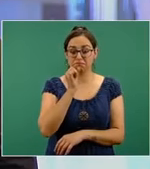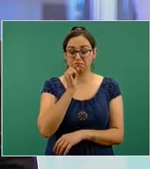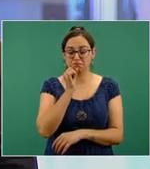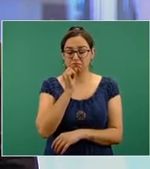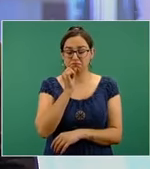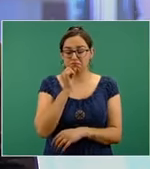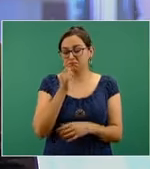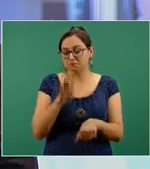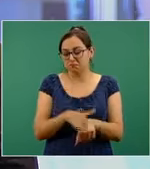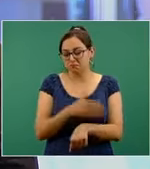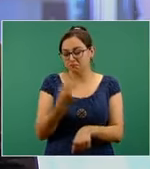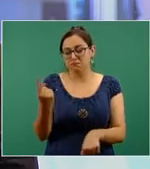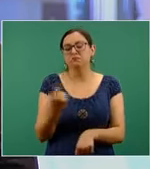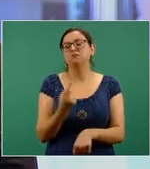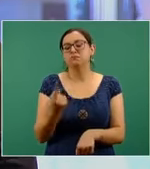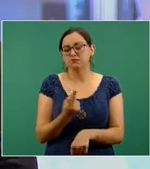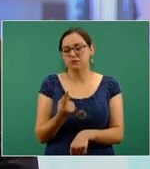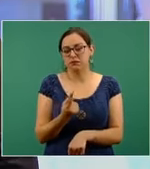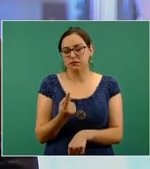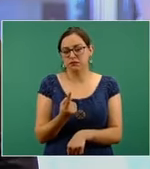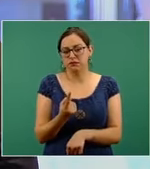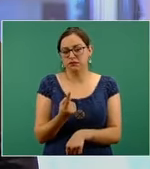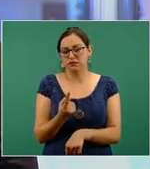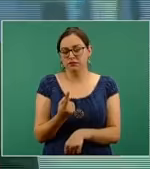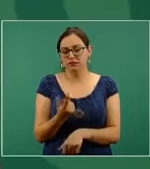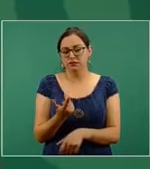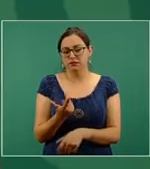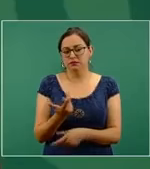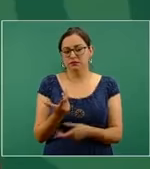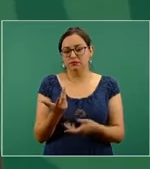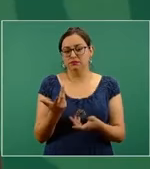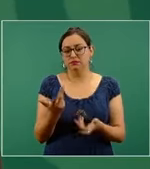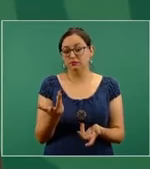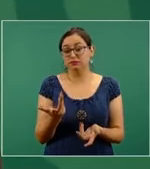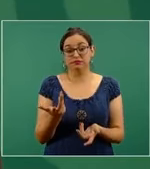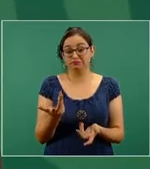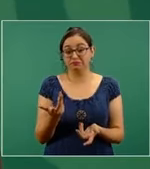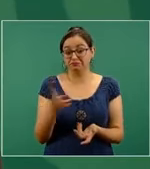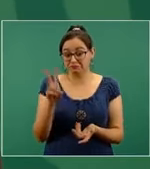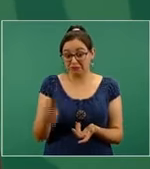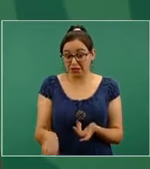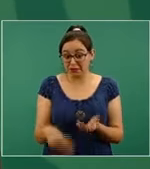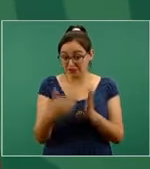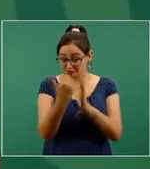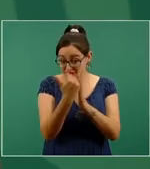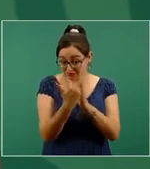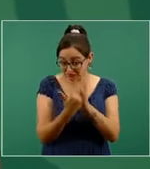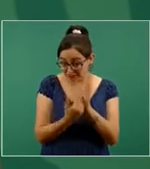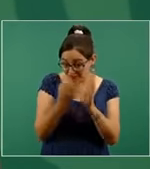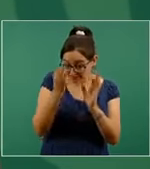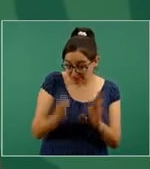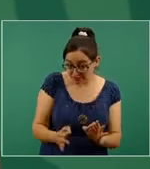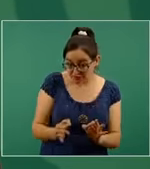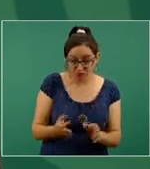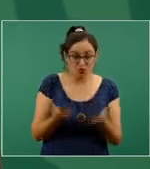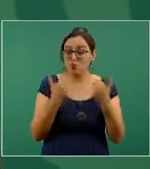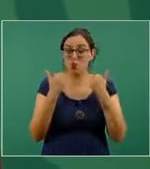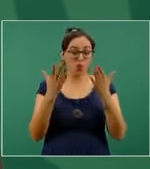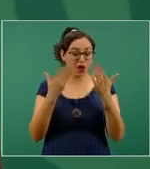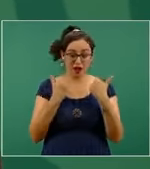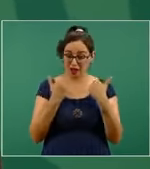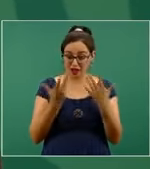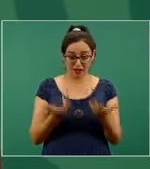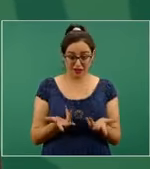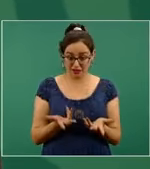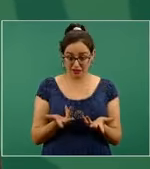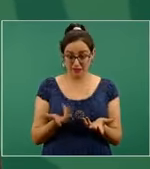realmente para el tratamiento de la enfermedad, en este caso COVID-19, es porque no se ha contado con la suficiente evidencia, o al menos